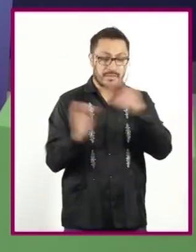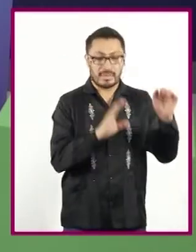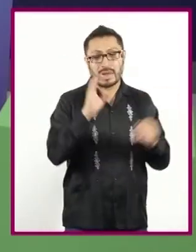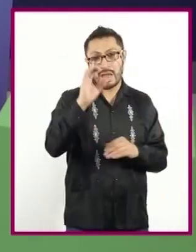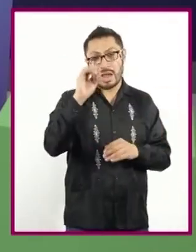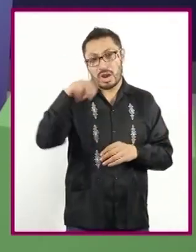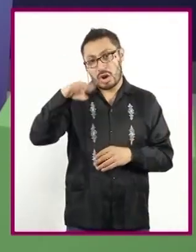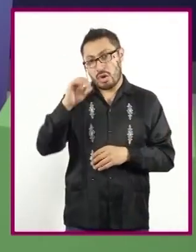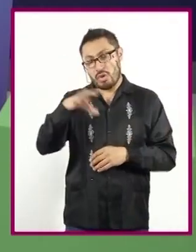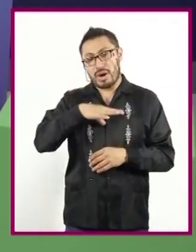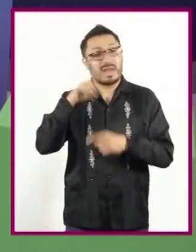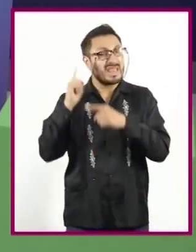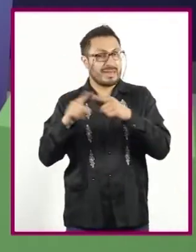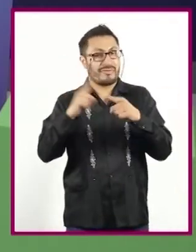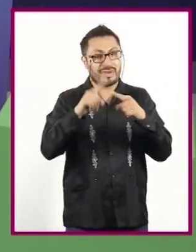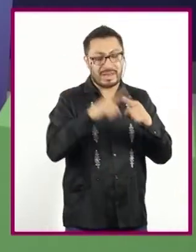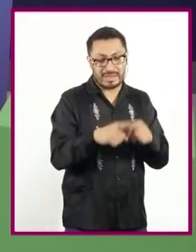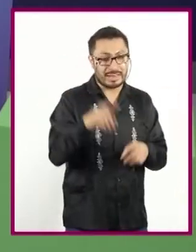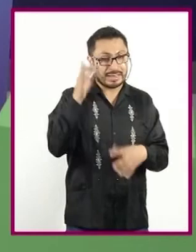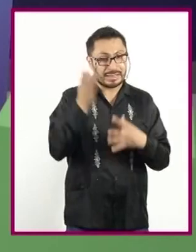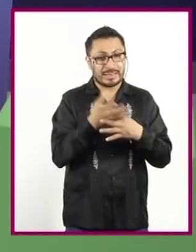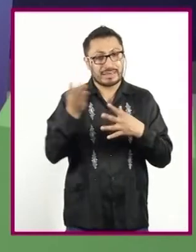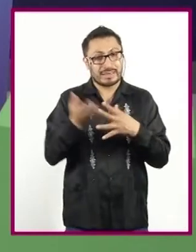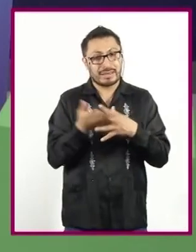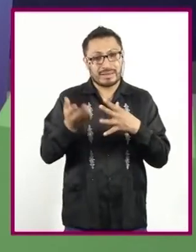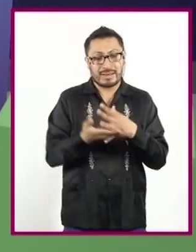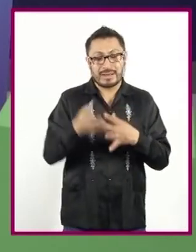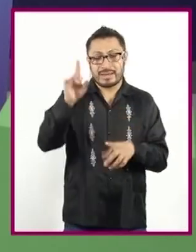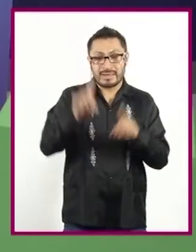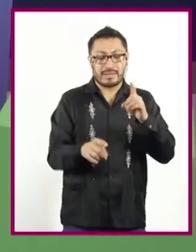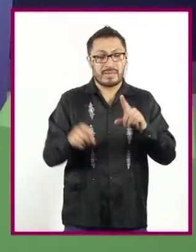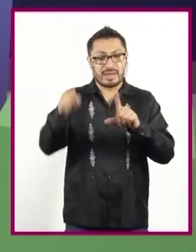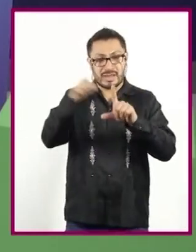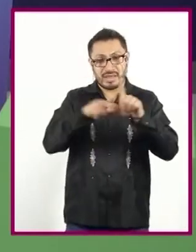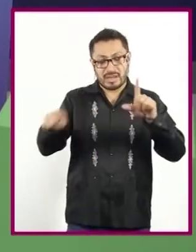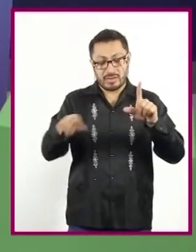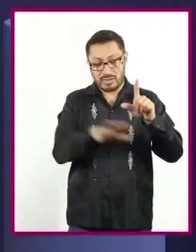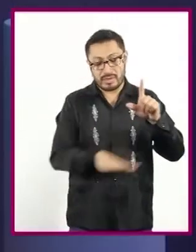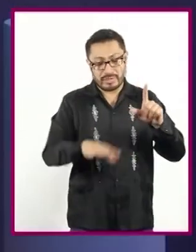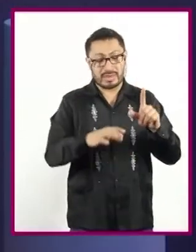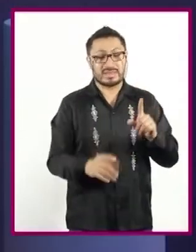clasificar según el ángulo formado entre su base y su eje.